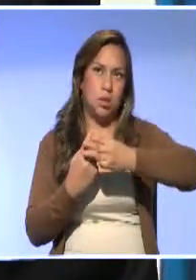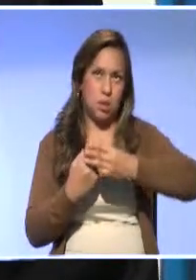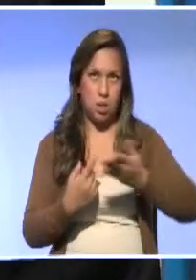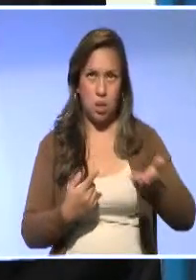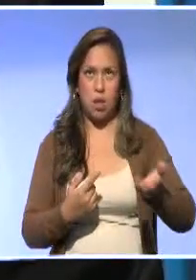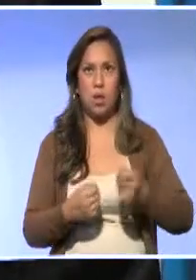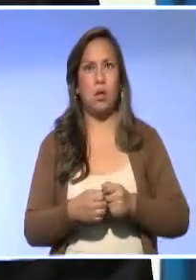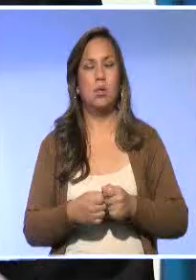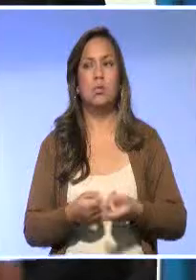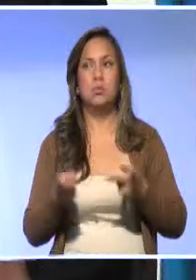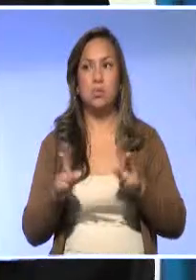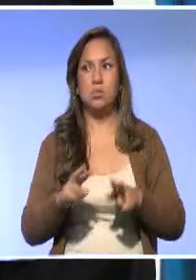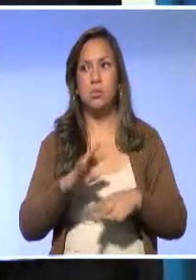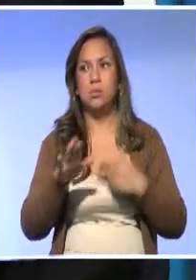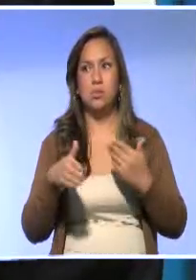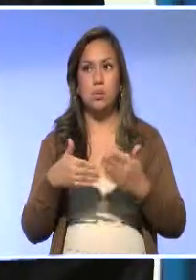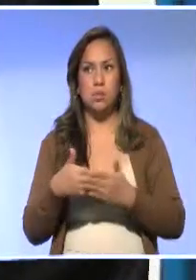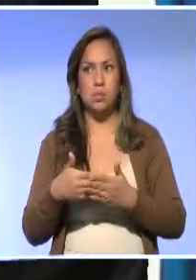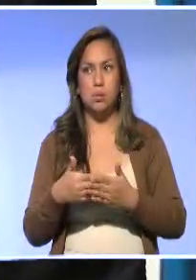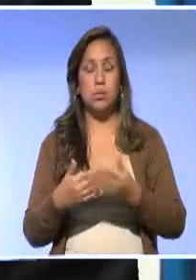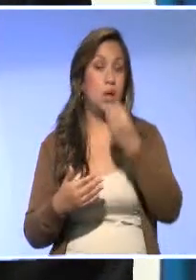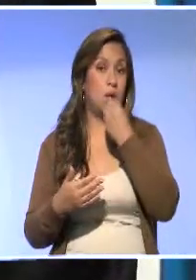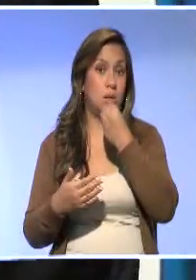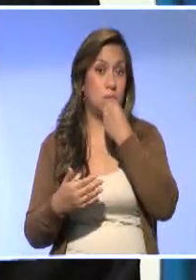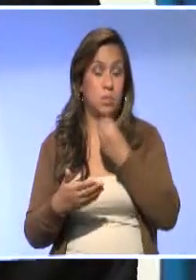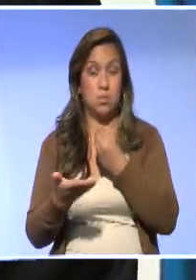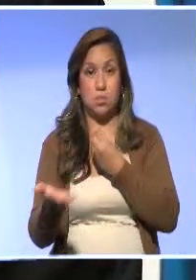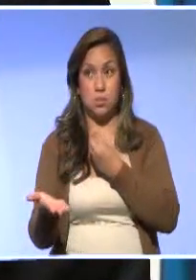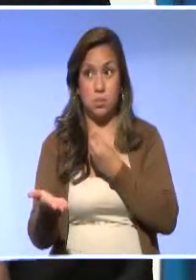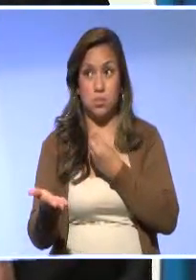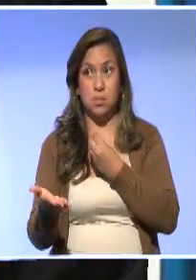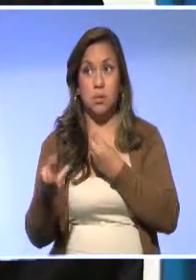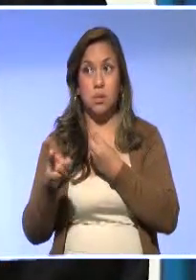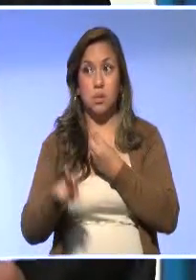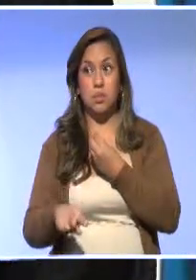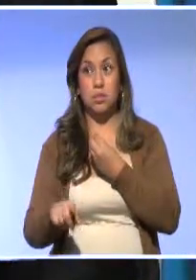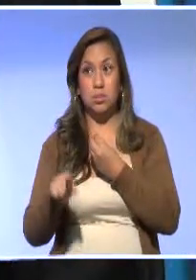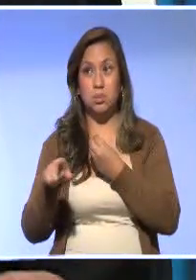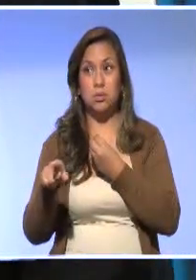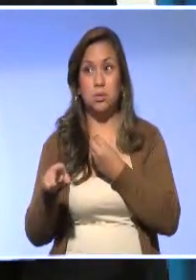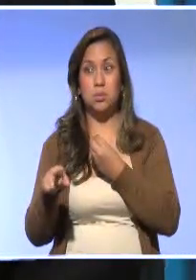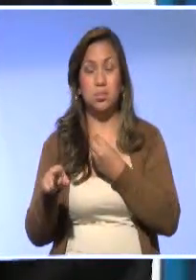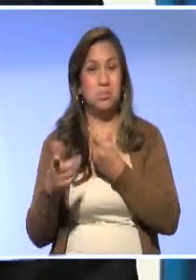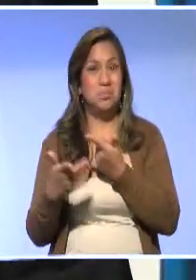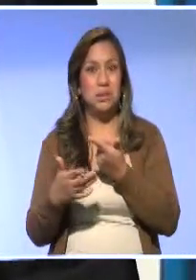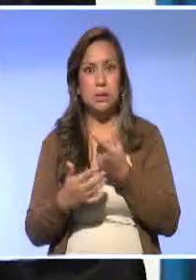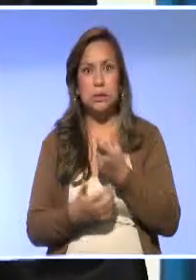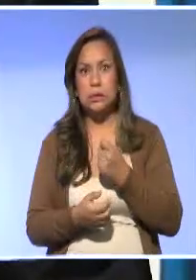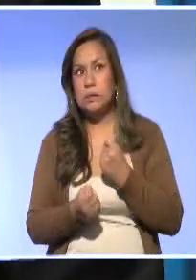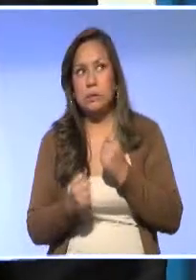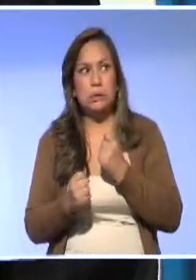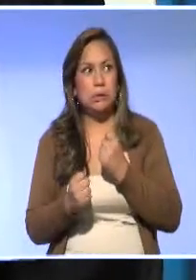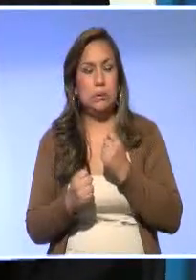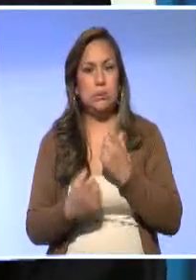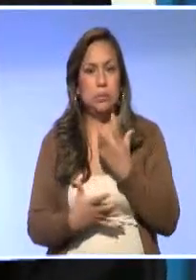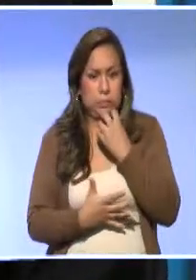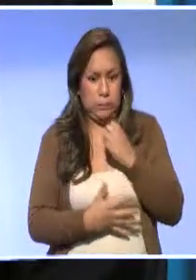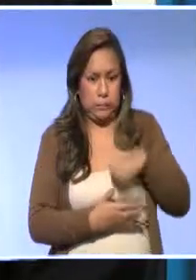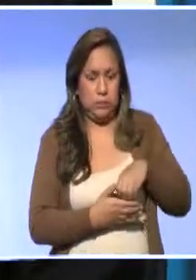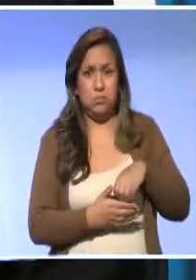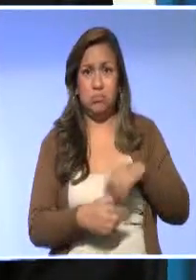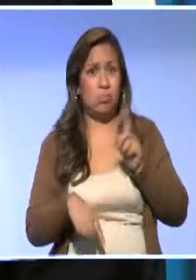relacionado con todo aquello alimentación con todo aquello que usted no puede eximirse de consumir durante un mes esos son